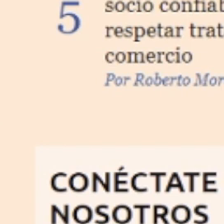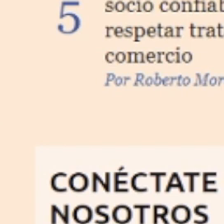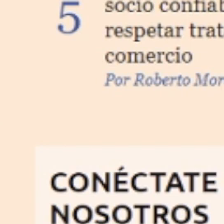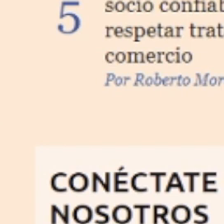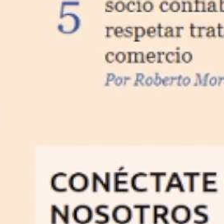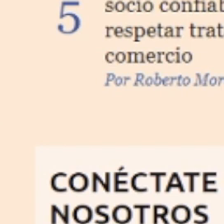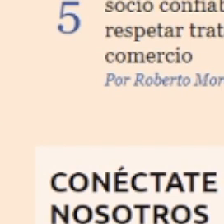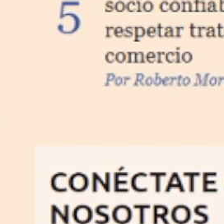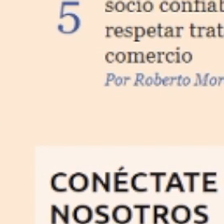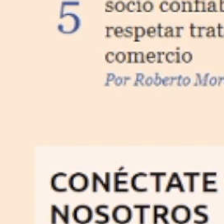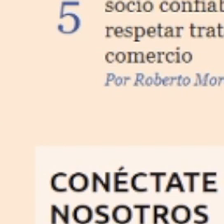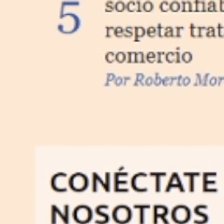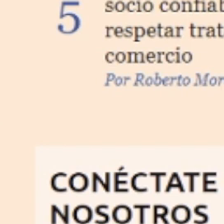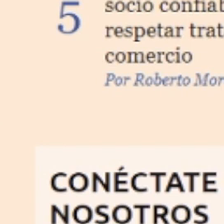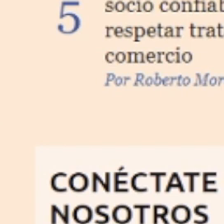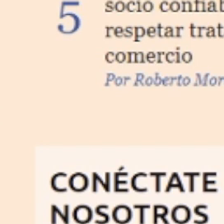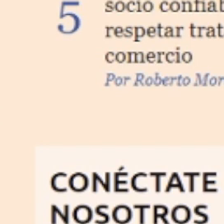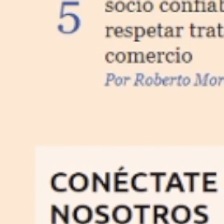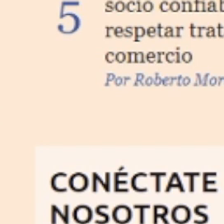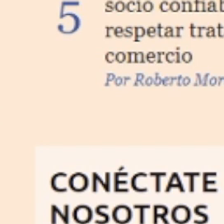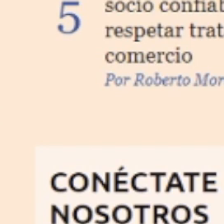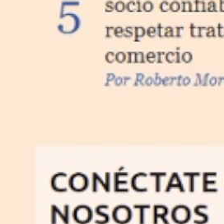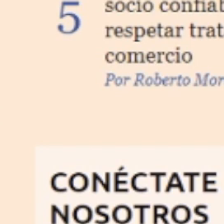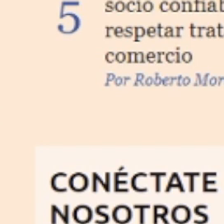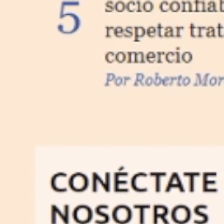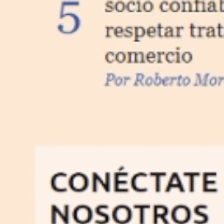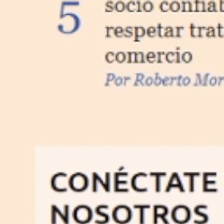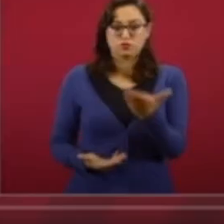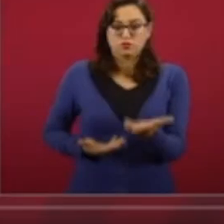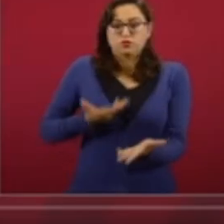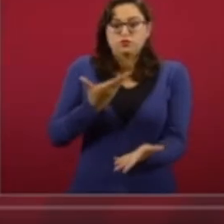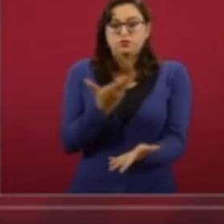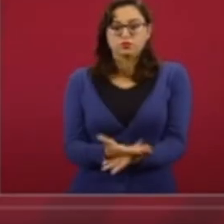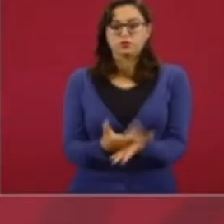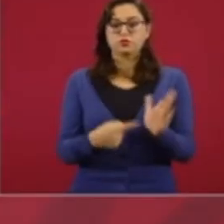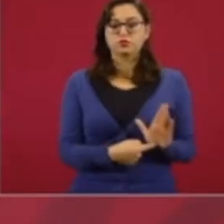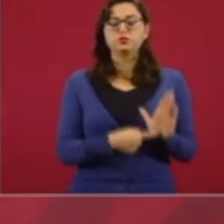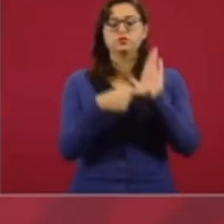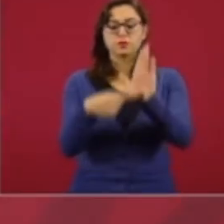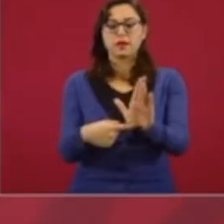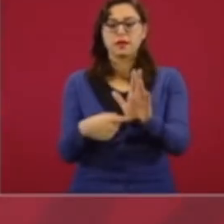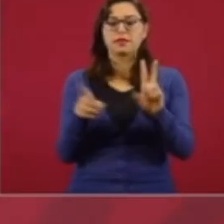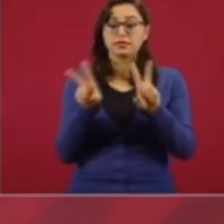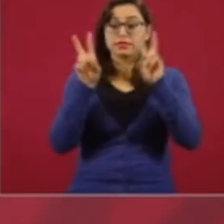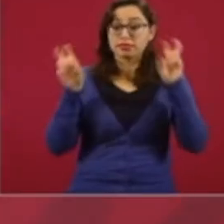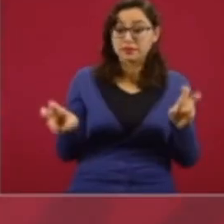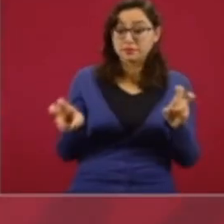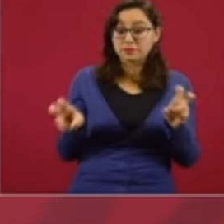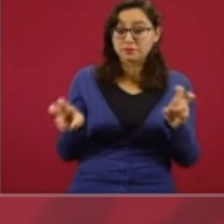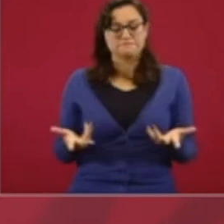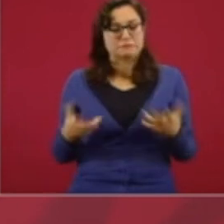podamos entender mejor la situación aquí está la secretaria del trabajo explicando el tema permita resolver el